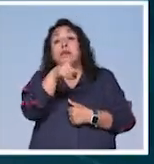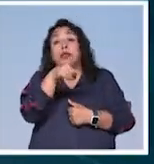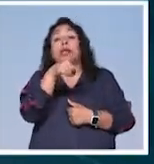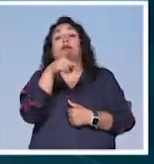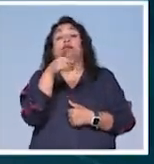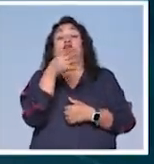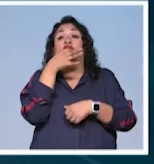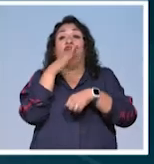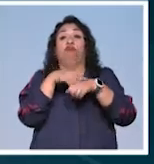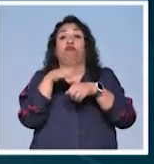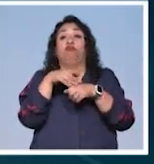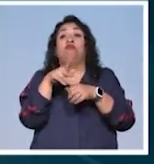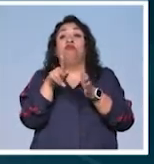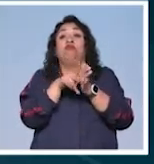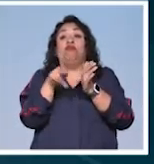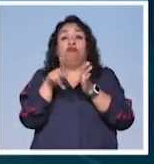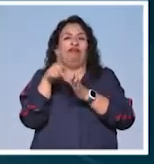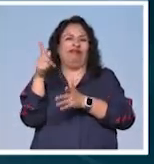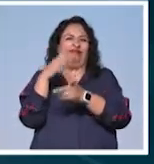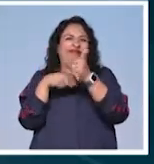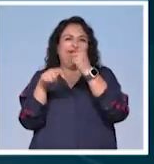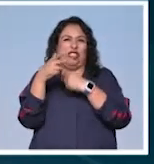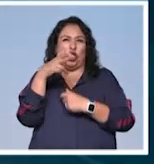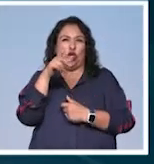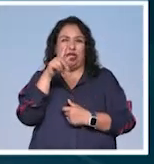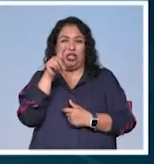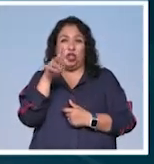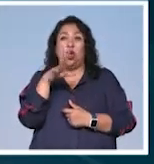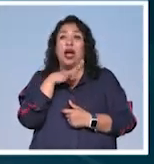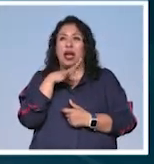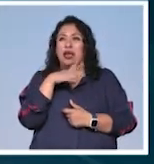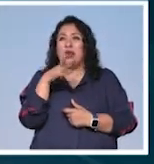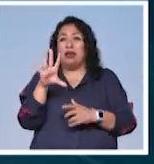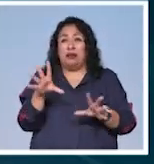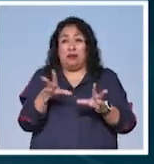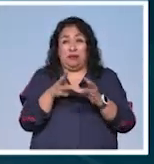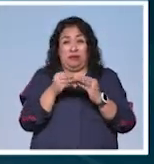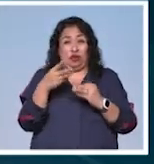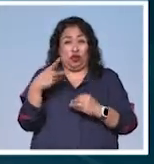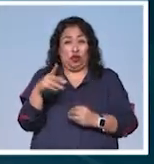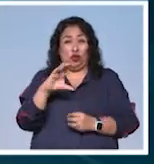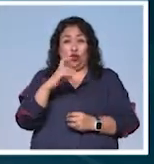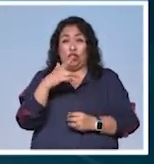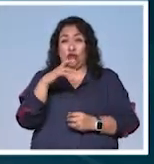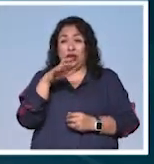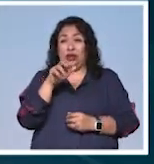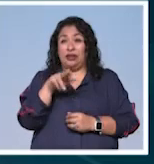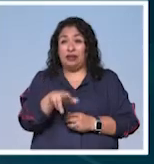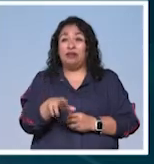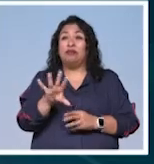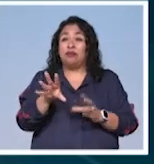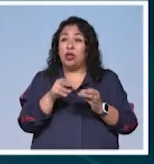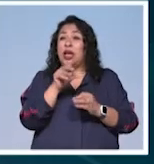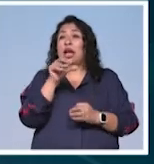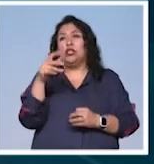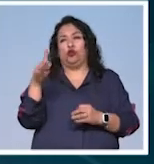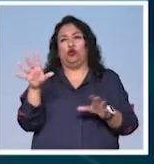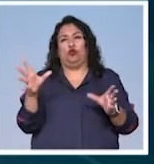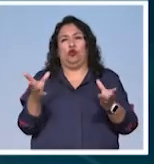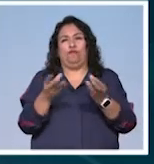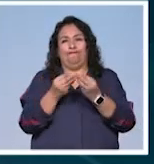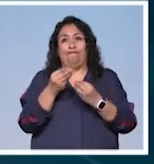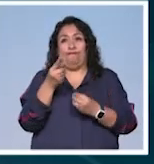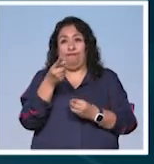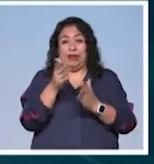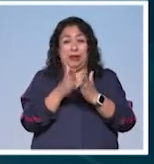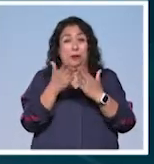el comunicado de prensa de la propia librería Huntington, hace que el volumen del canon de Chongqing, que forma parte de su colección y